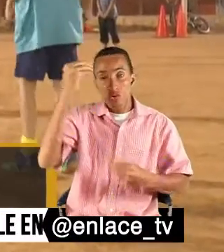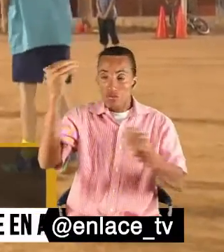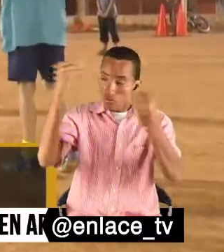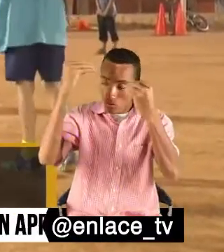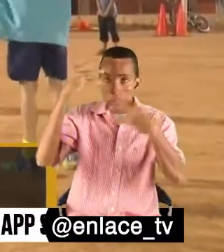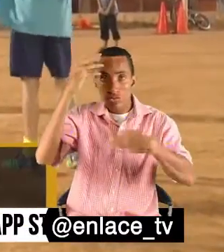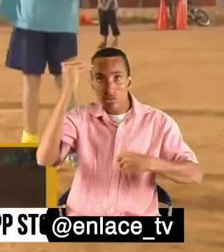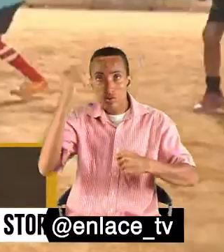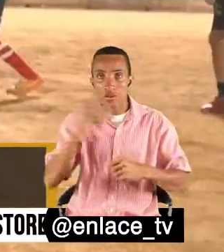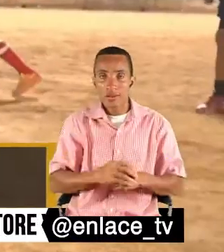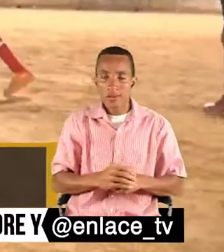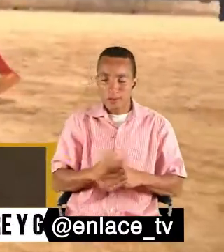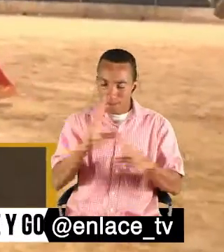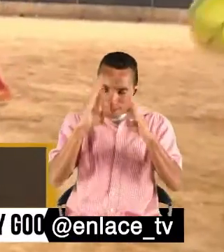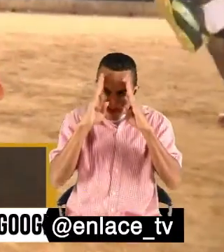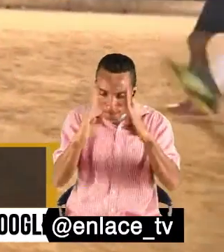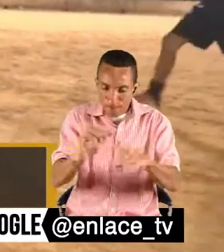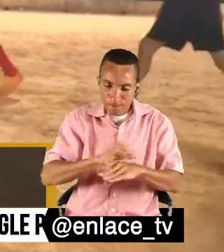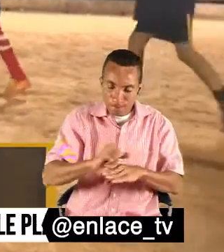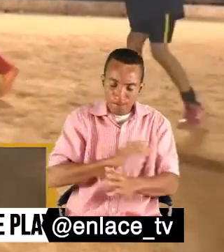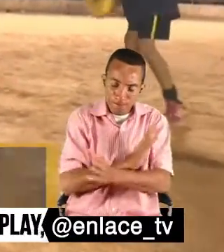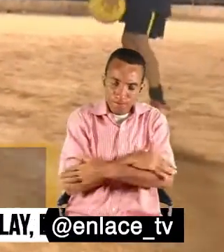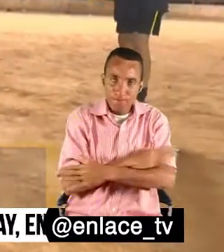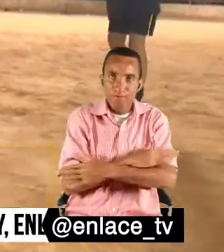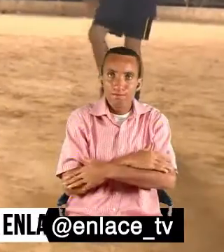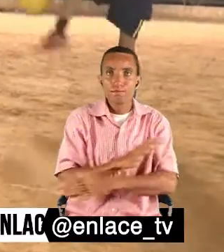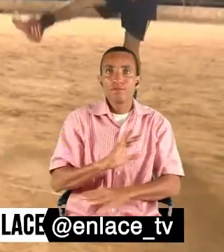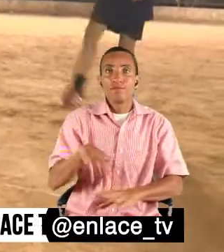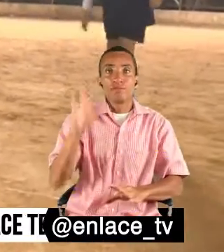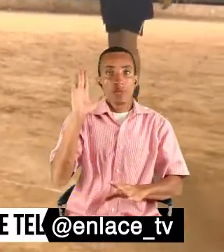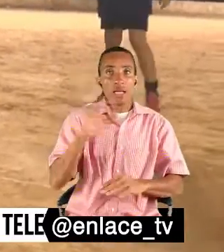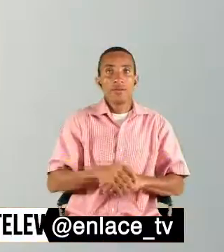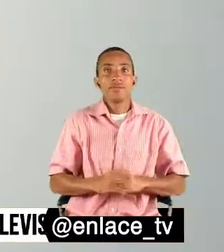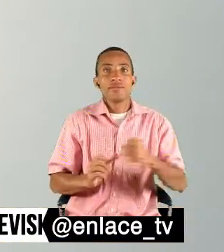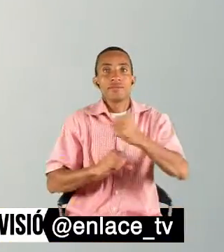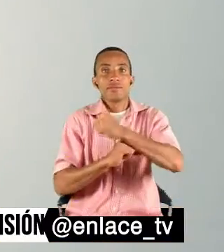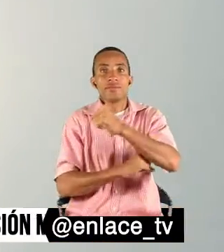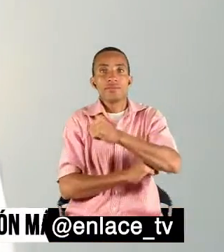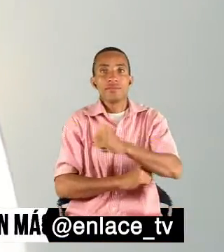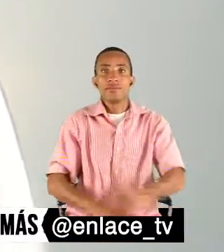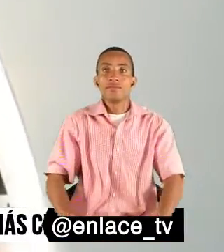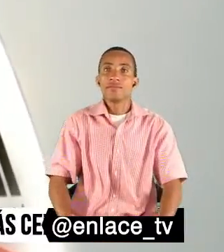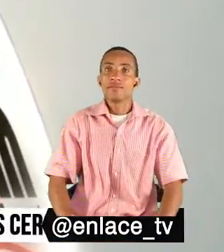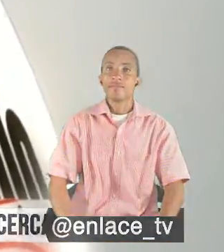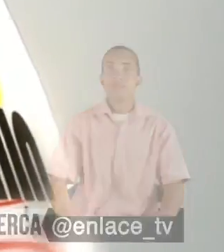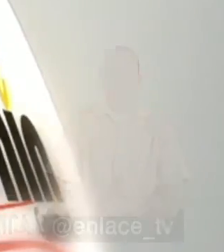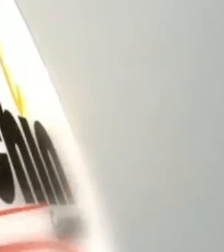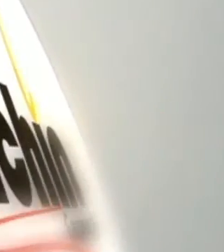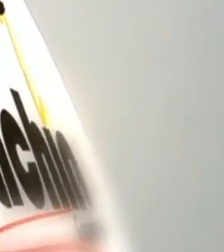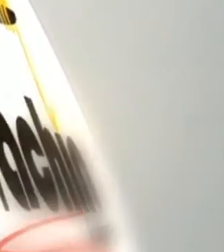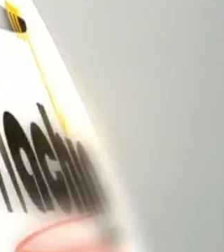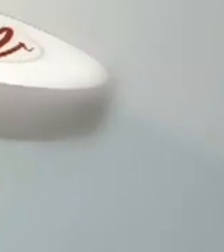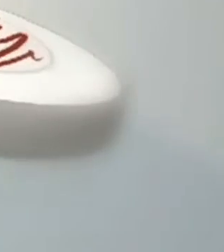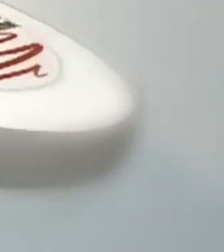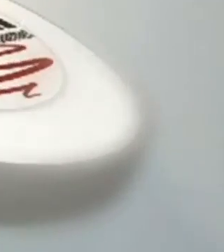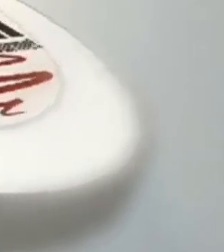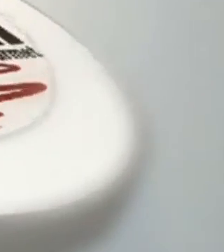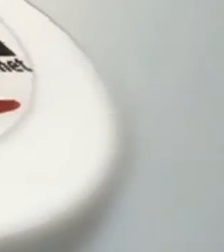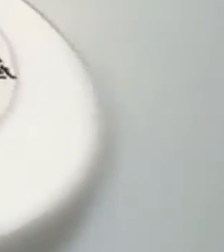amor al deporte y a la familia son algunos de los pilares de Proviclub. Hasta aquí los deportes, con el patrocinio